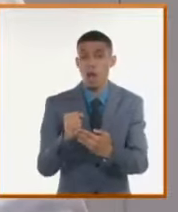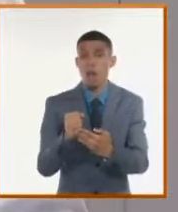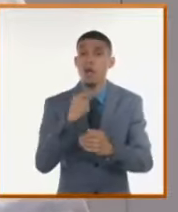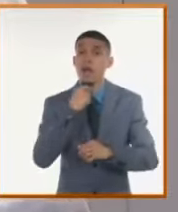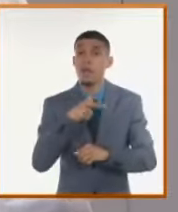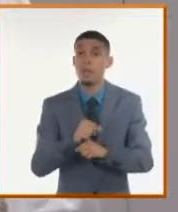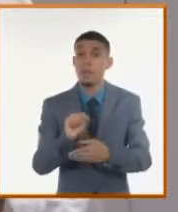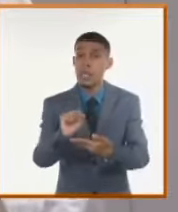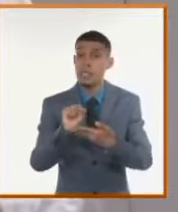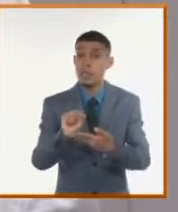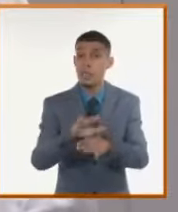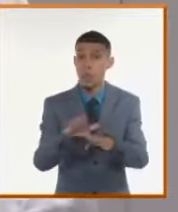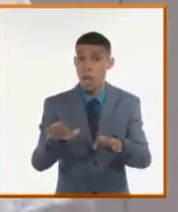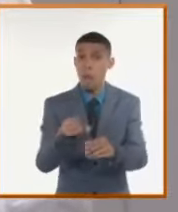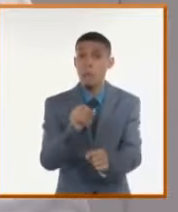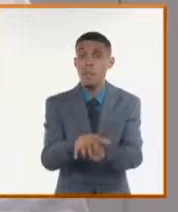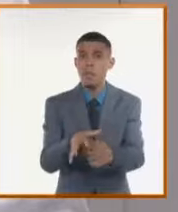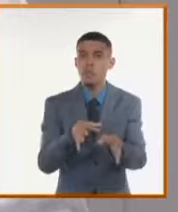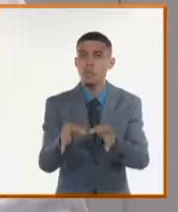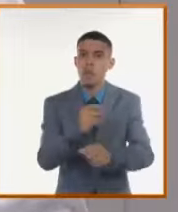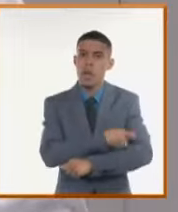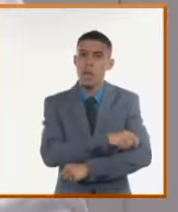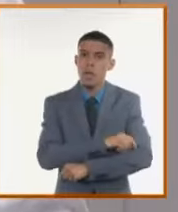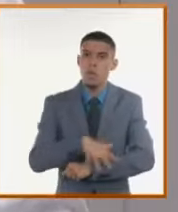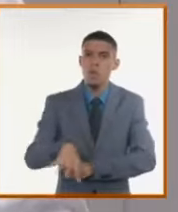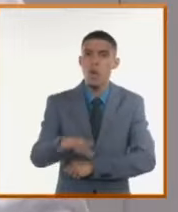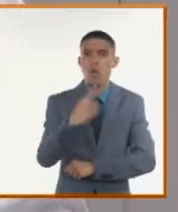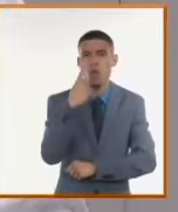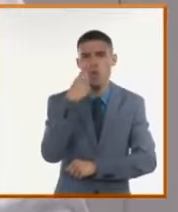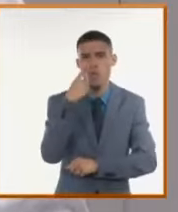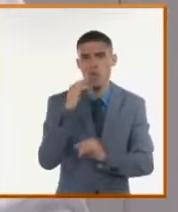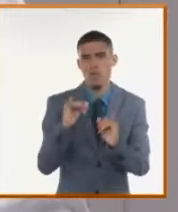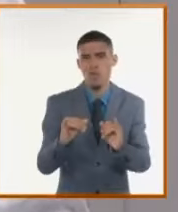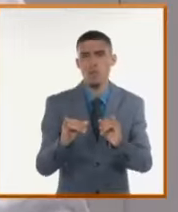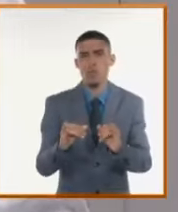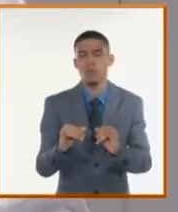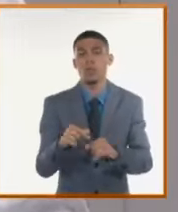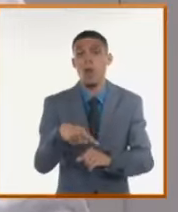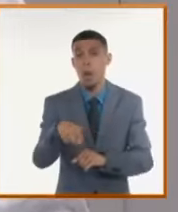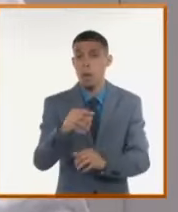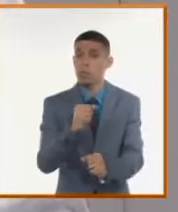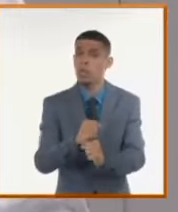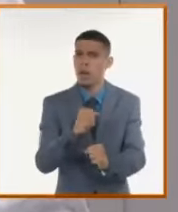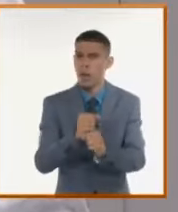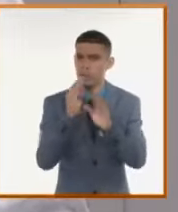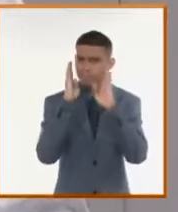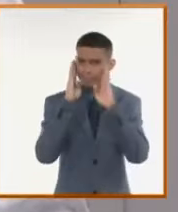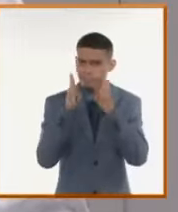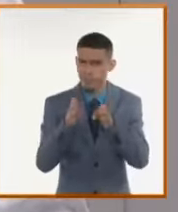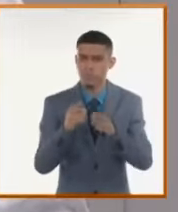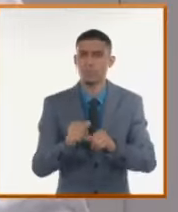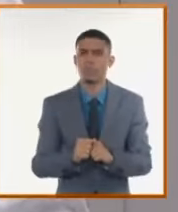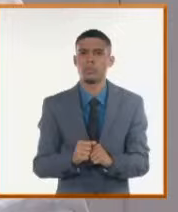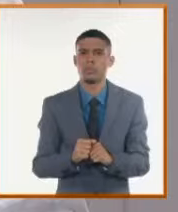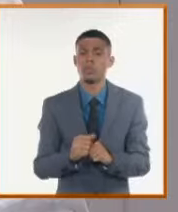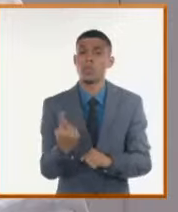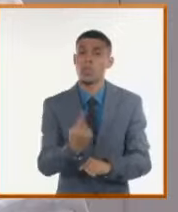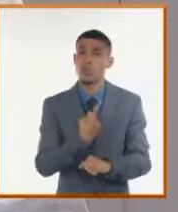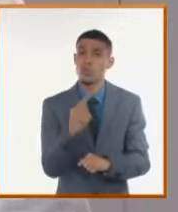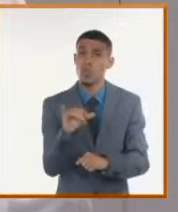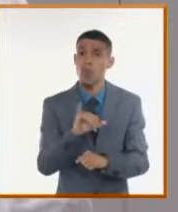público pueda conocer la trazabilidad de su gusto estamos pendiente la